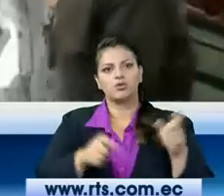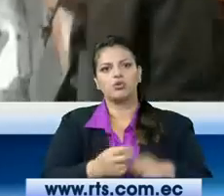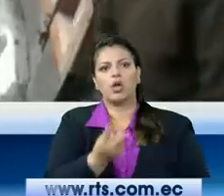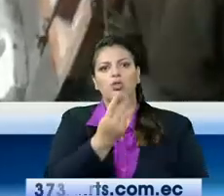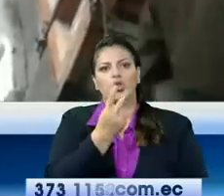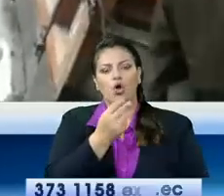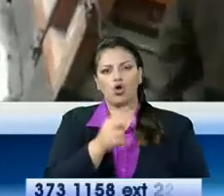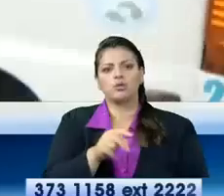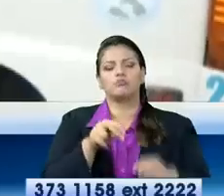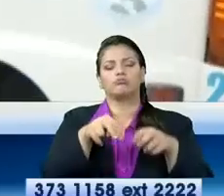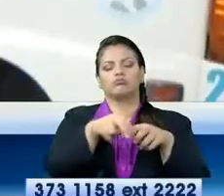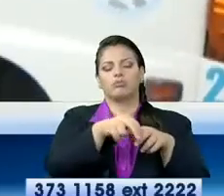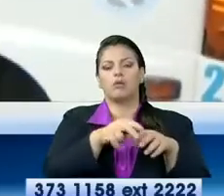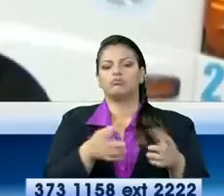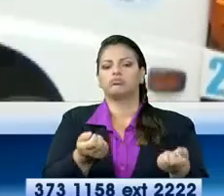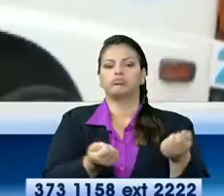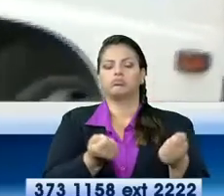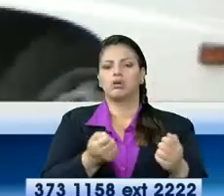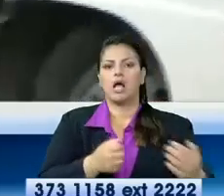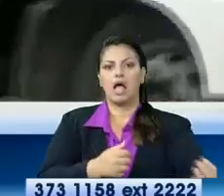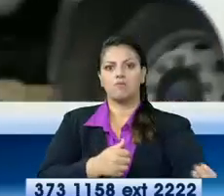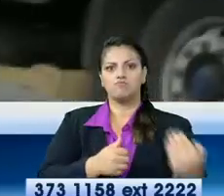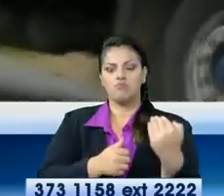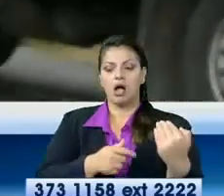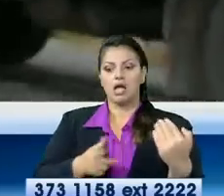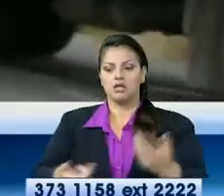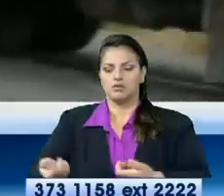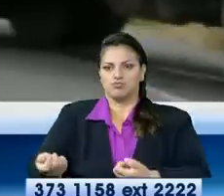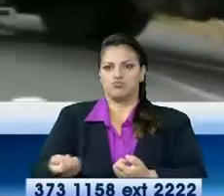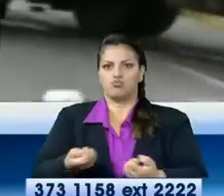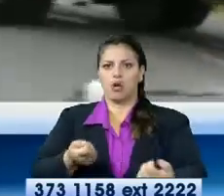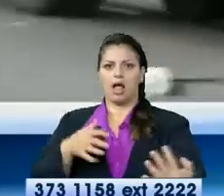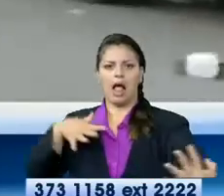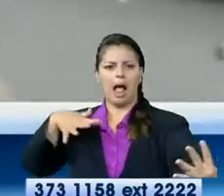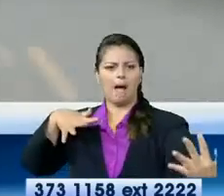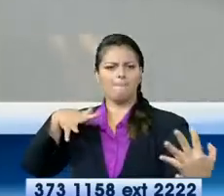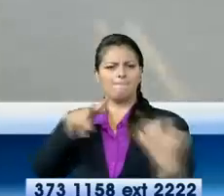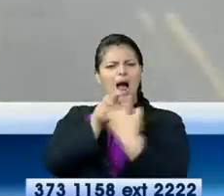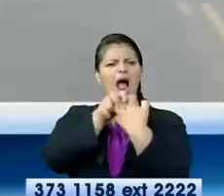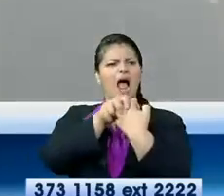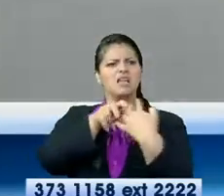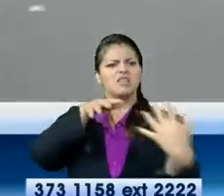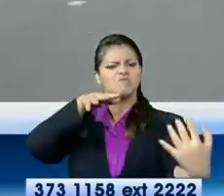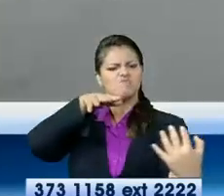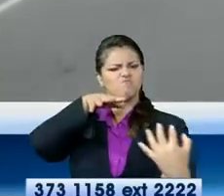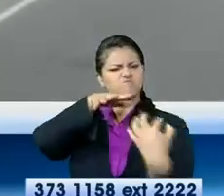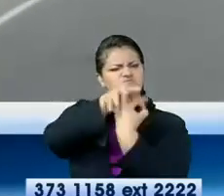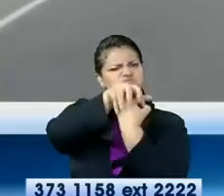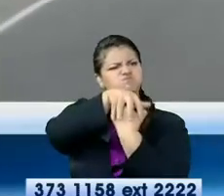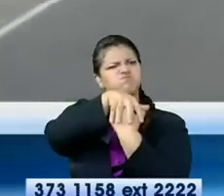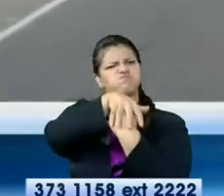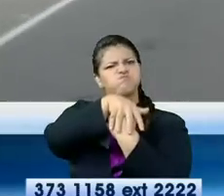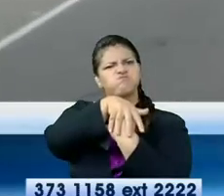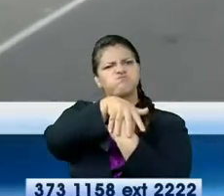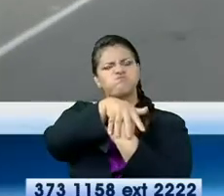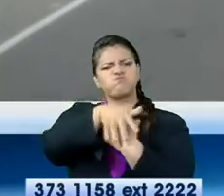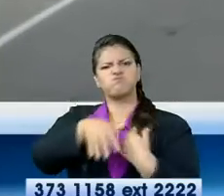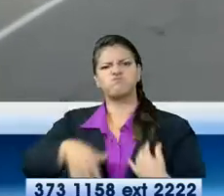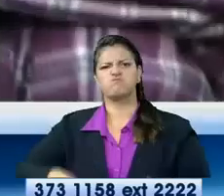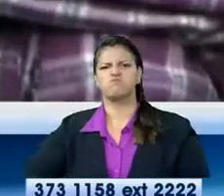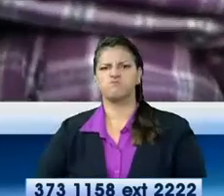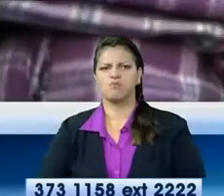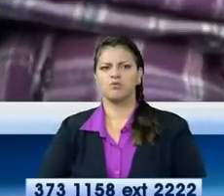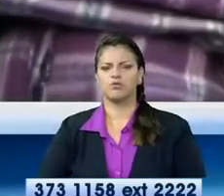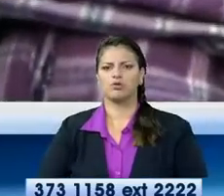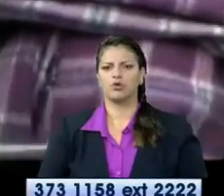misma familia, quienes se impactaron frontalmente contra este camión en el sector del Puente Negro, en Columbe, Cantón Coltá.